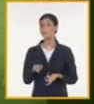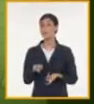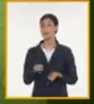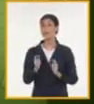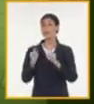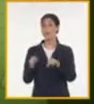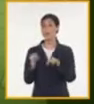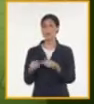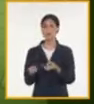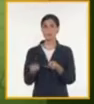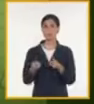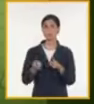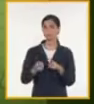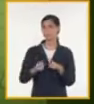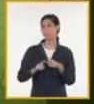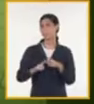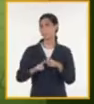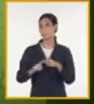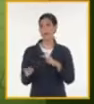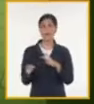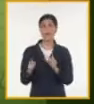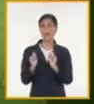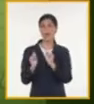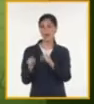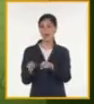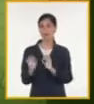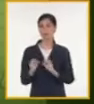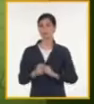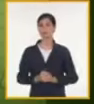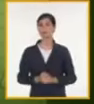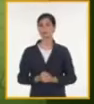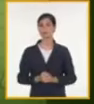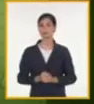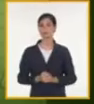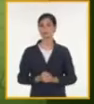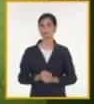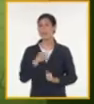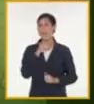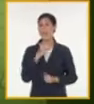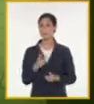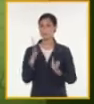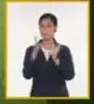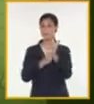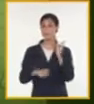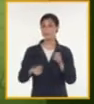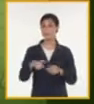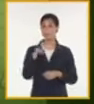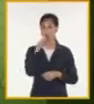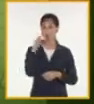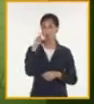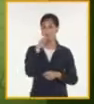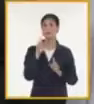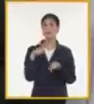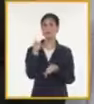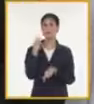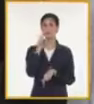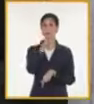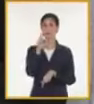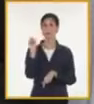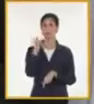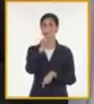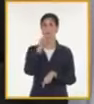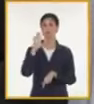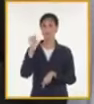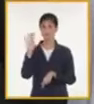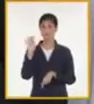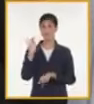migratorio en el año 2015 en noviembre del 2015 se crea un mecanismo de diálogo entre Cuba y los Estados Unidos